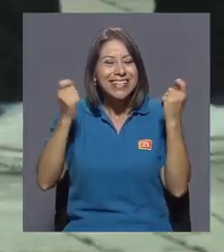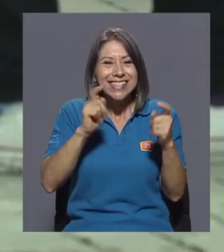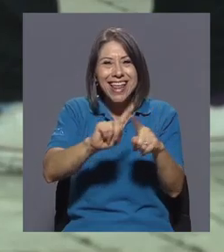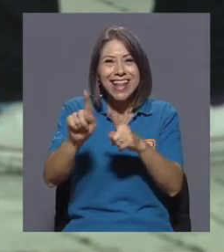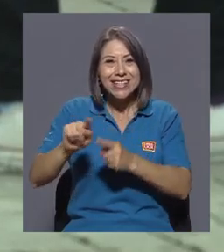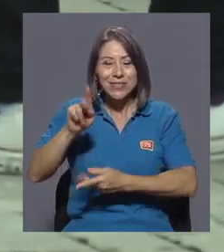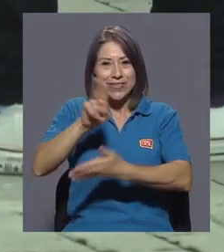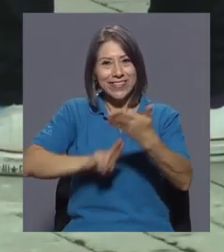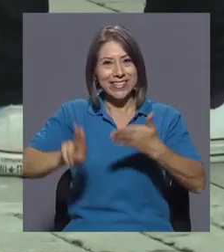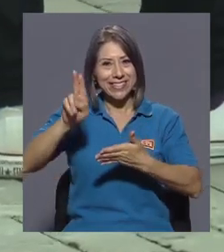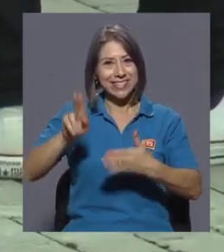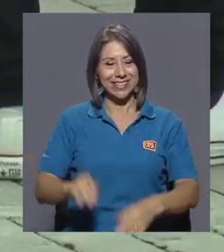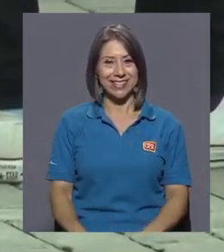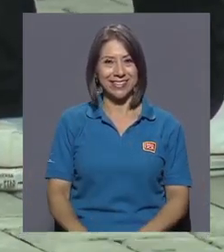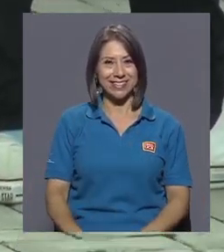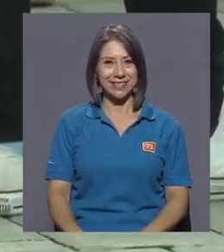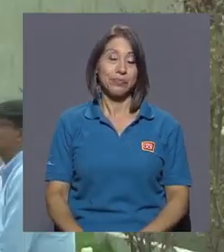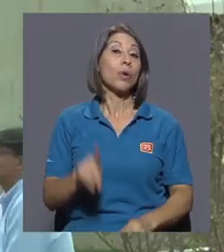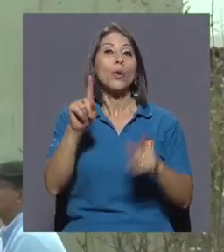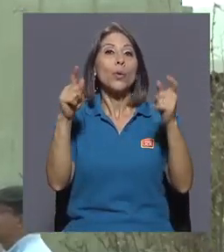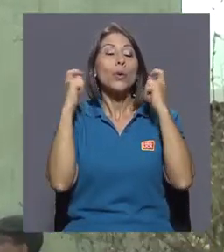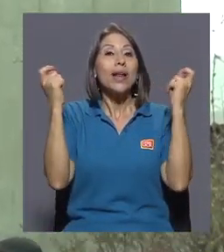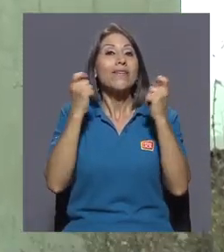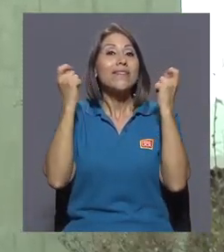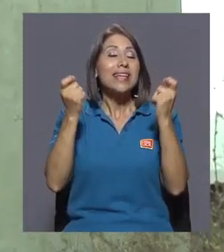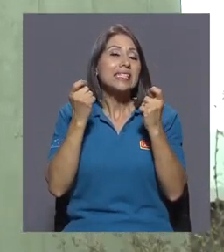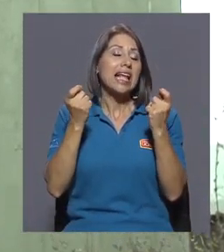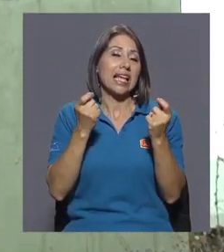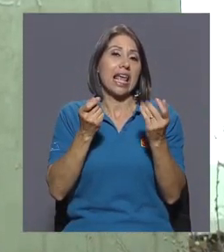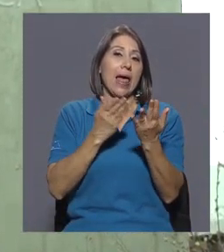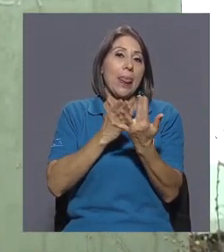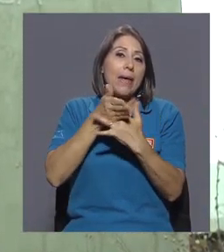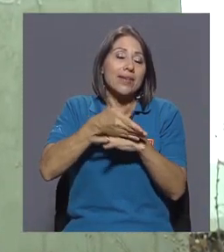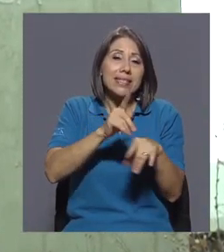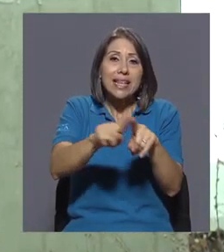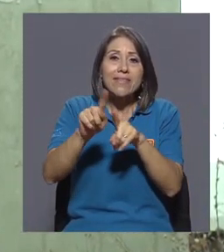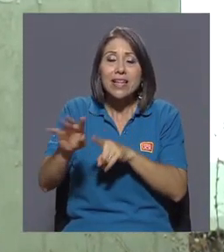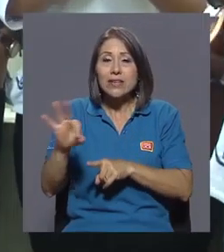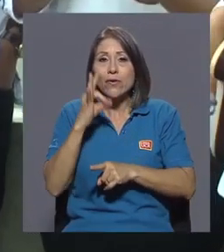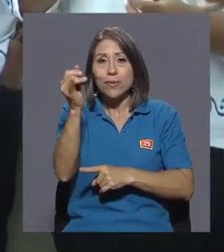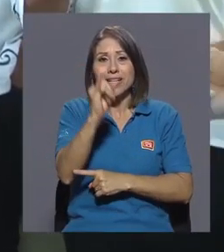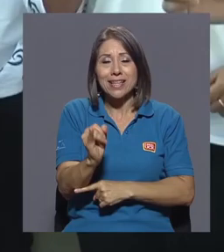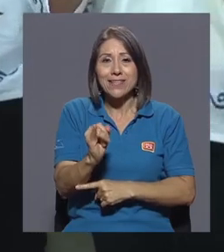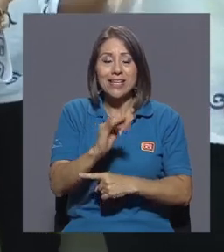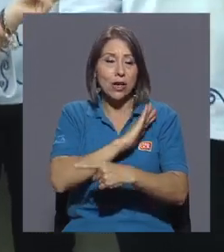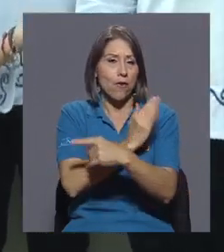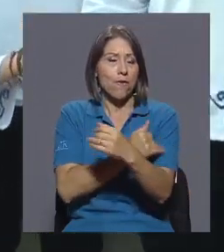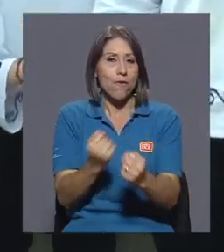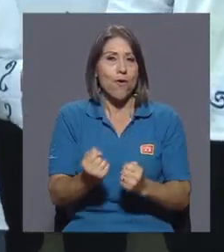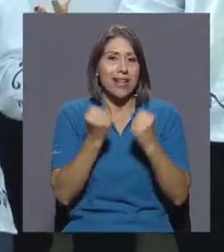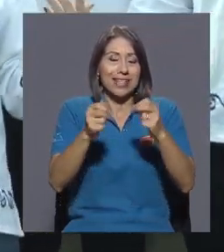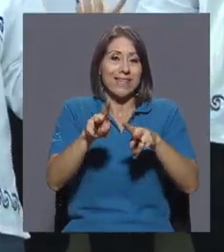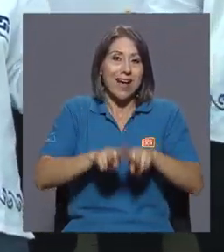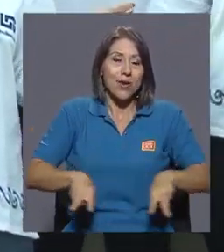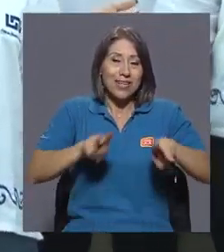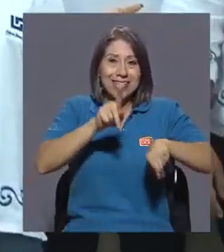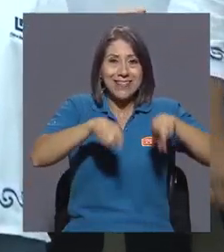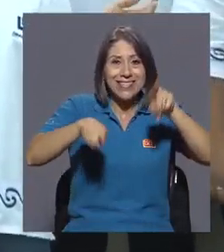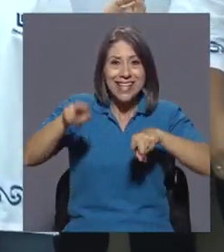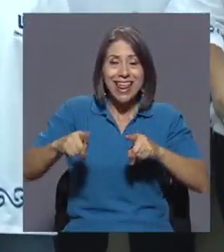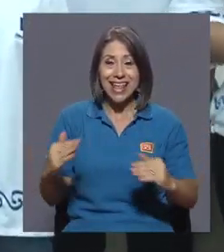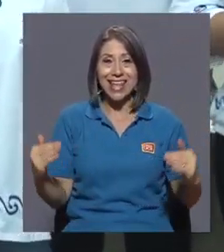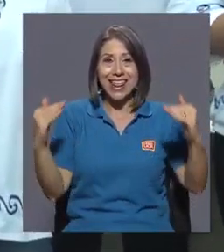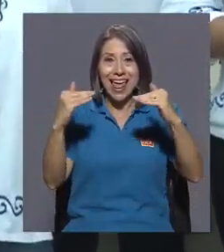universidades. Una fiesta que a través de diferentes expresiones artísticas fortalece los valores de diversidad, equidad e inclusión